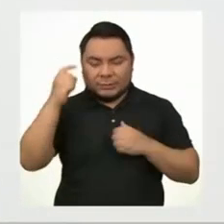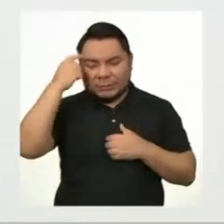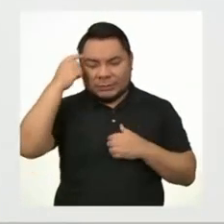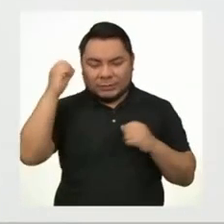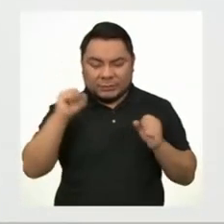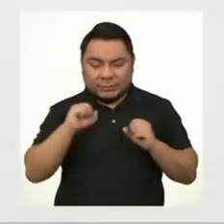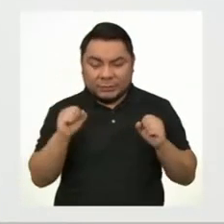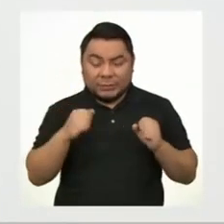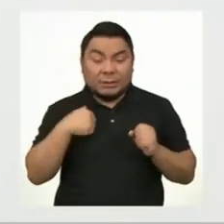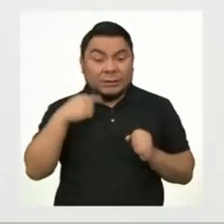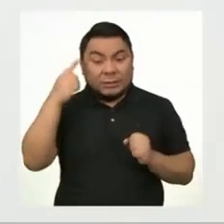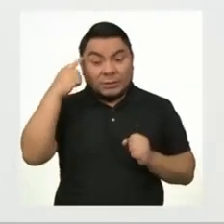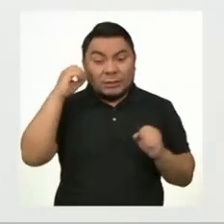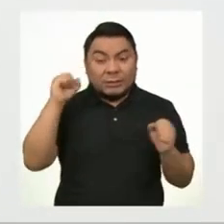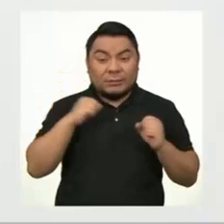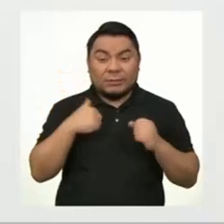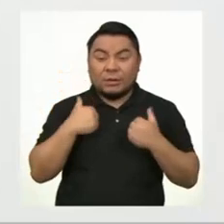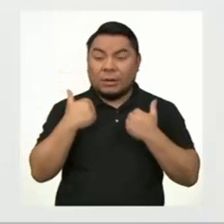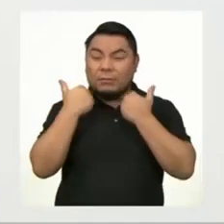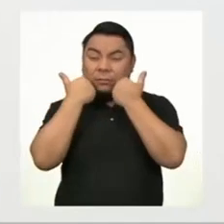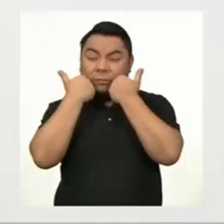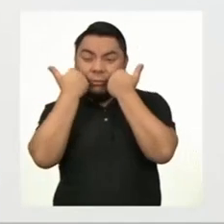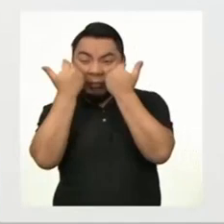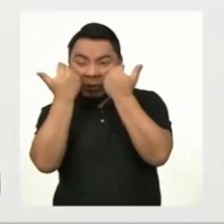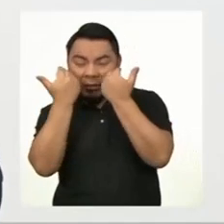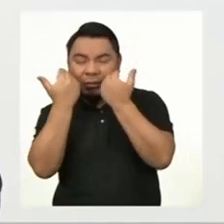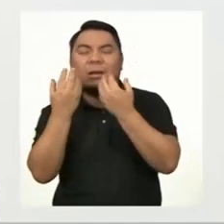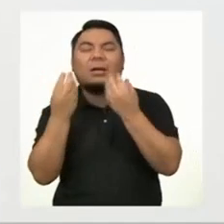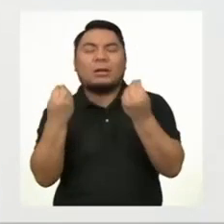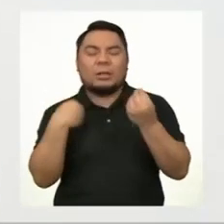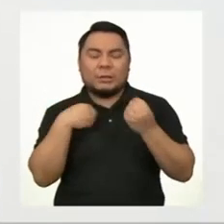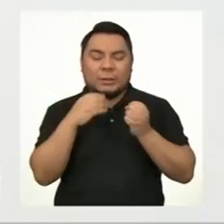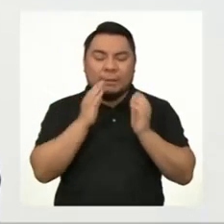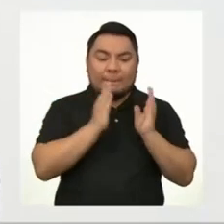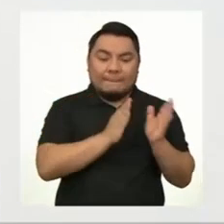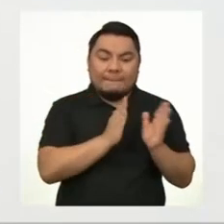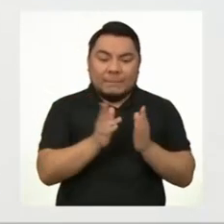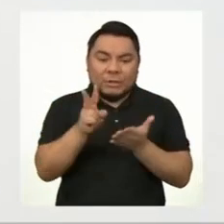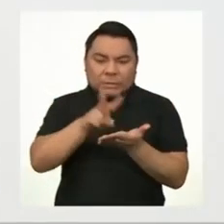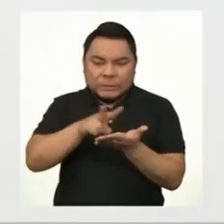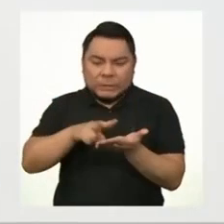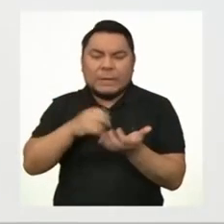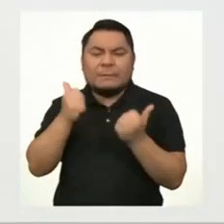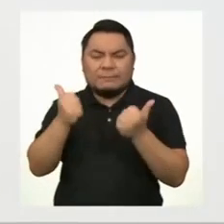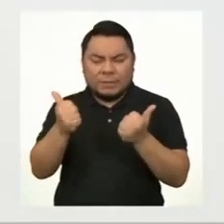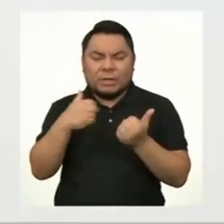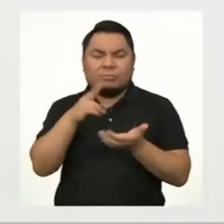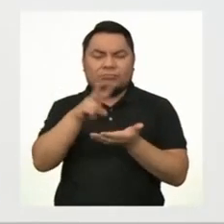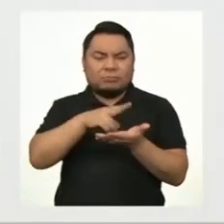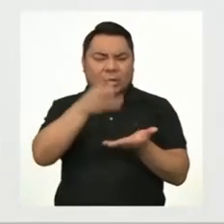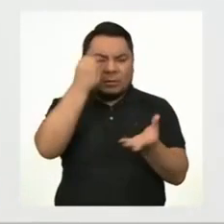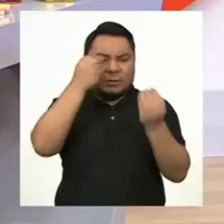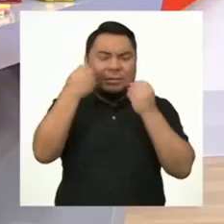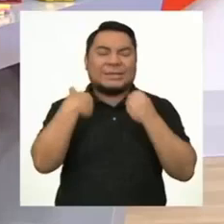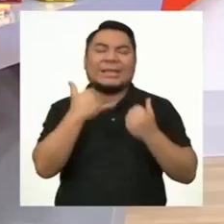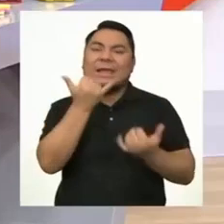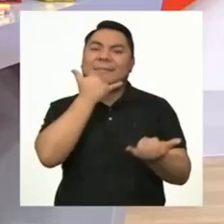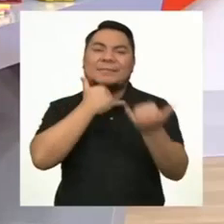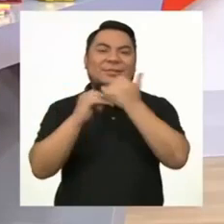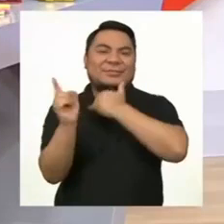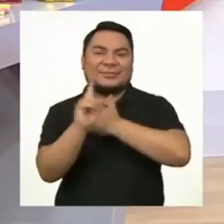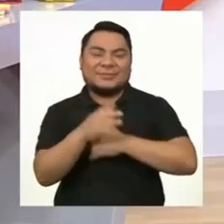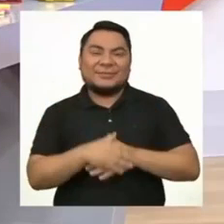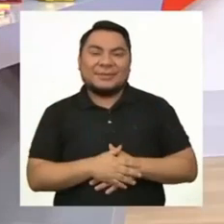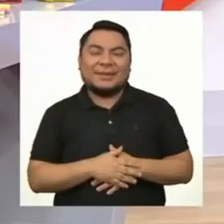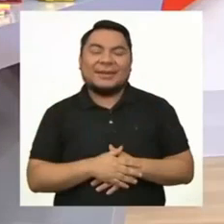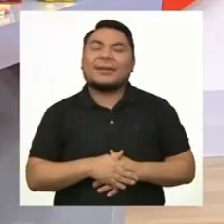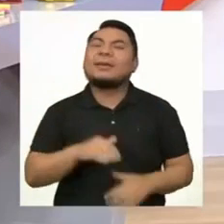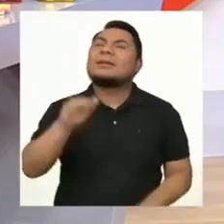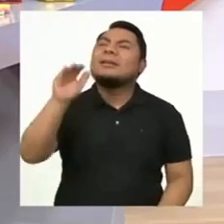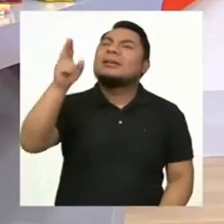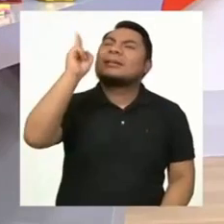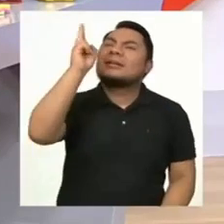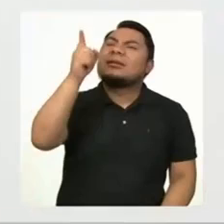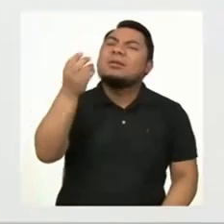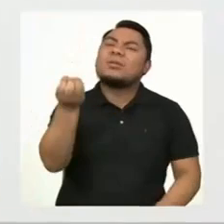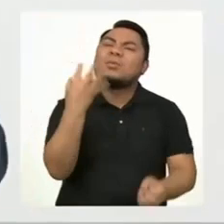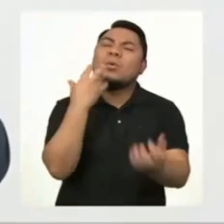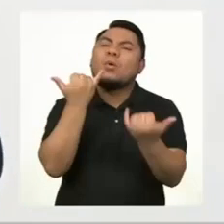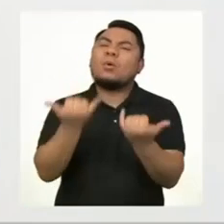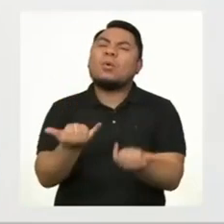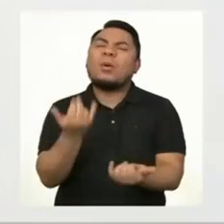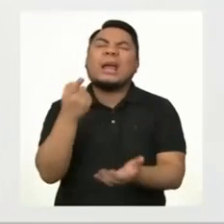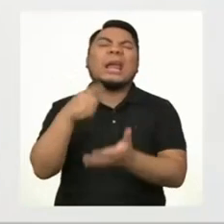Si me da miedo pasar vergüenza, pues me preparo bien para asegurarme de no equivocarme. Profesora, cuéntenos lo que vamos a